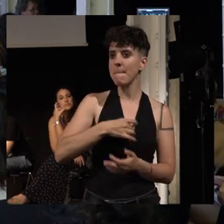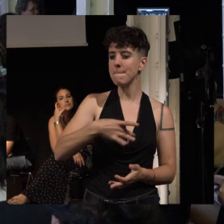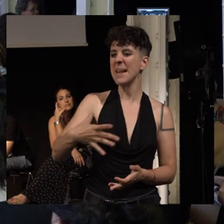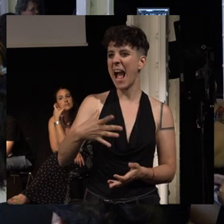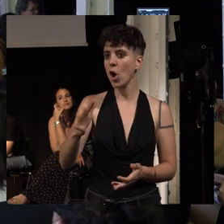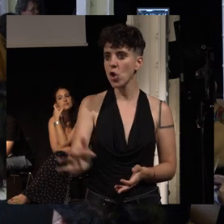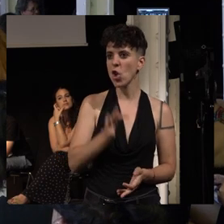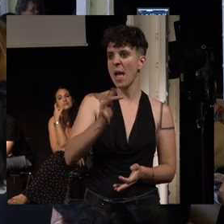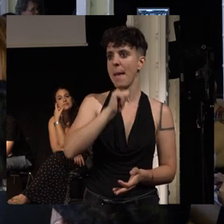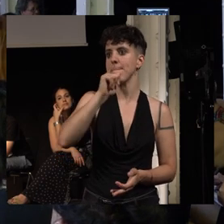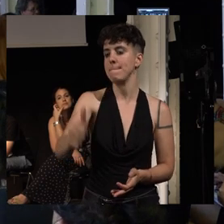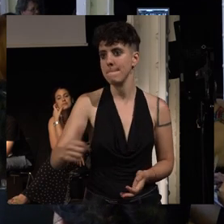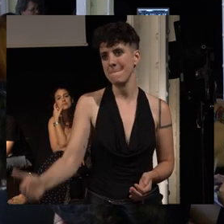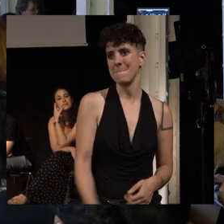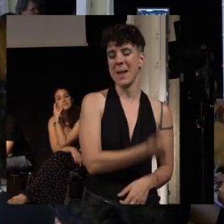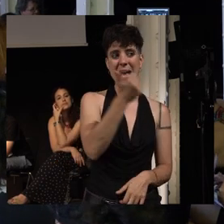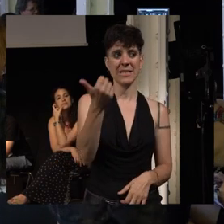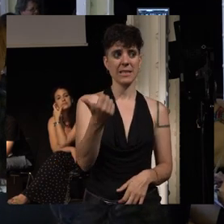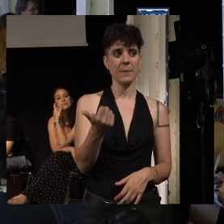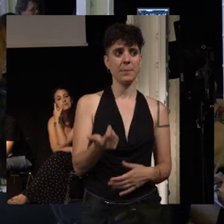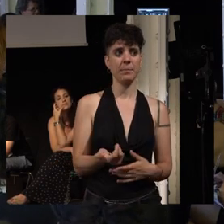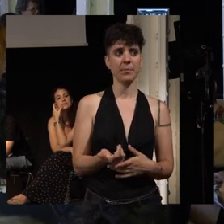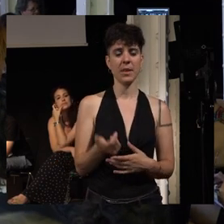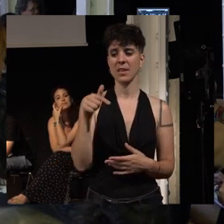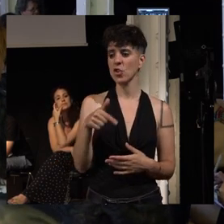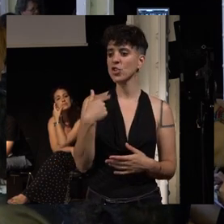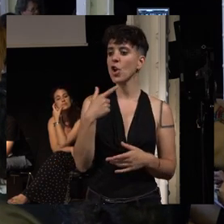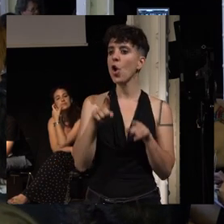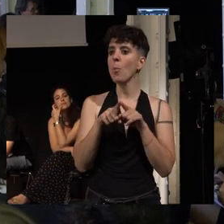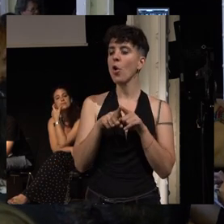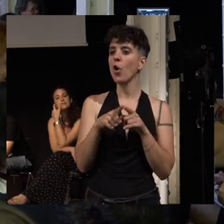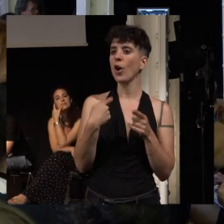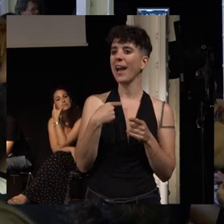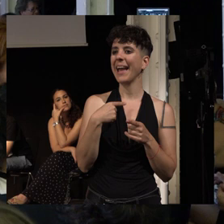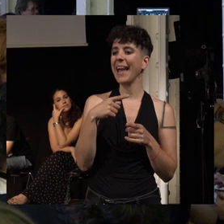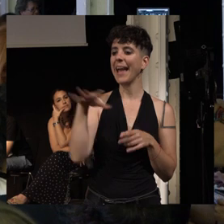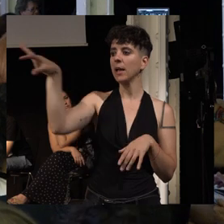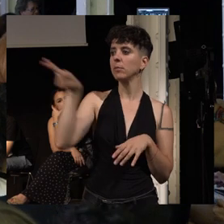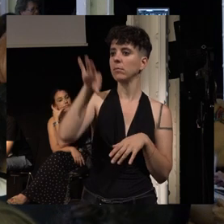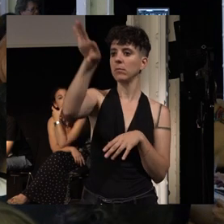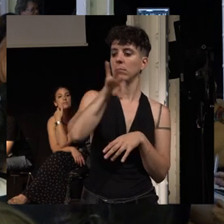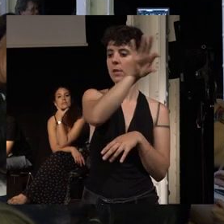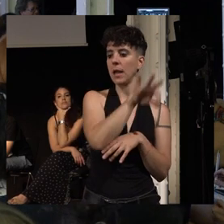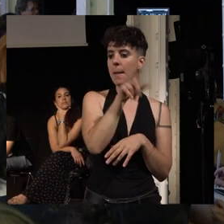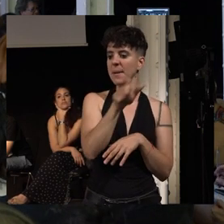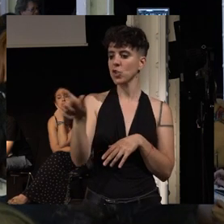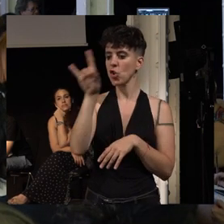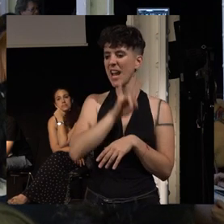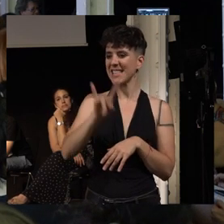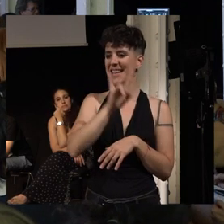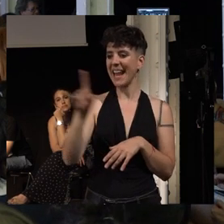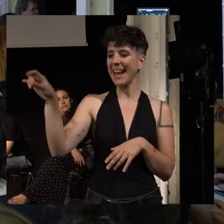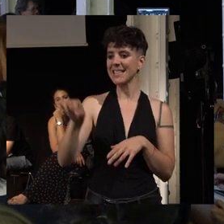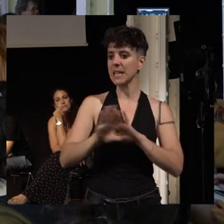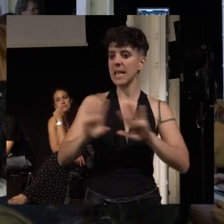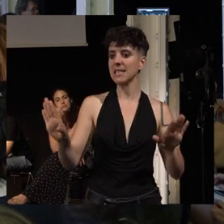a ver, esto no es que ennegrecer es poner gente negra allí. Ennegrecer es hacer las preguntas